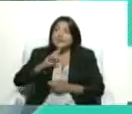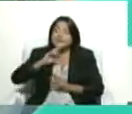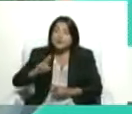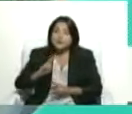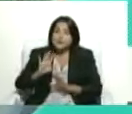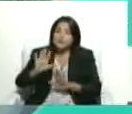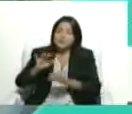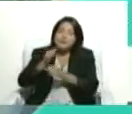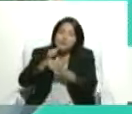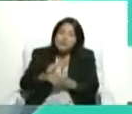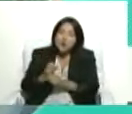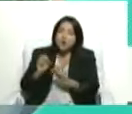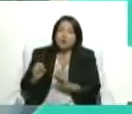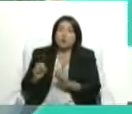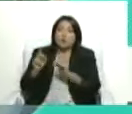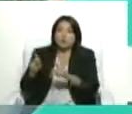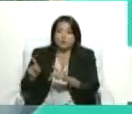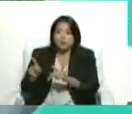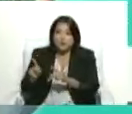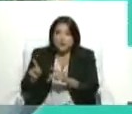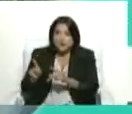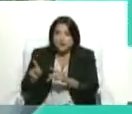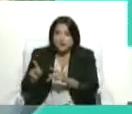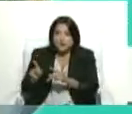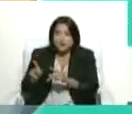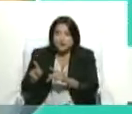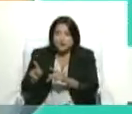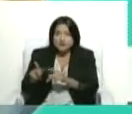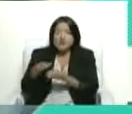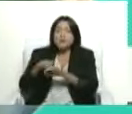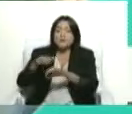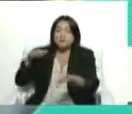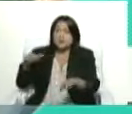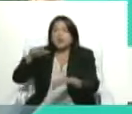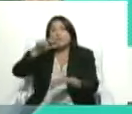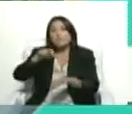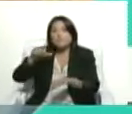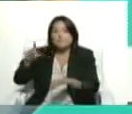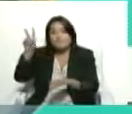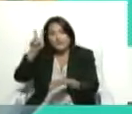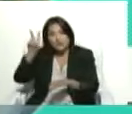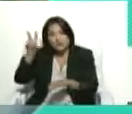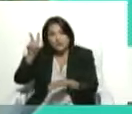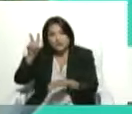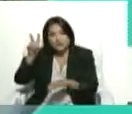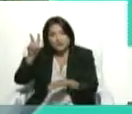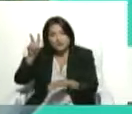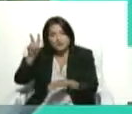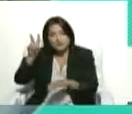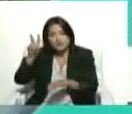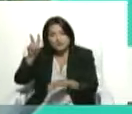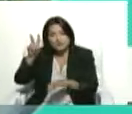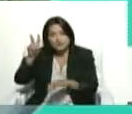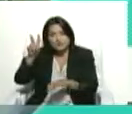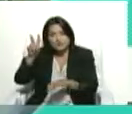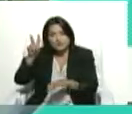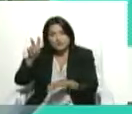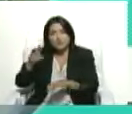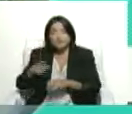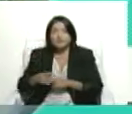adelantarme. Vamos a darle la oportunidad. Yo estoy seguro que la mayoría de los venezolanos, más allá de las organizaciones políticas, van a pasar por encima de